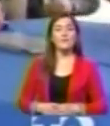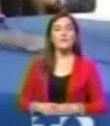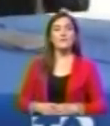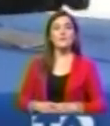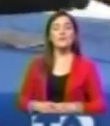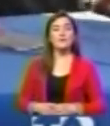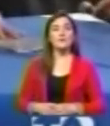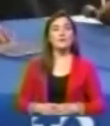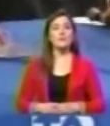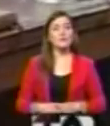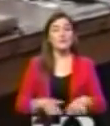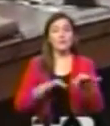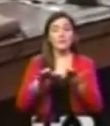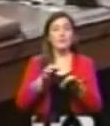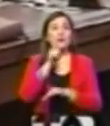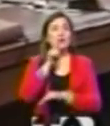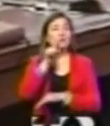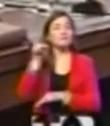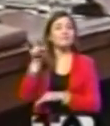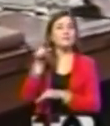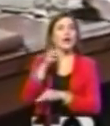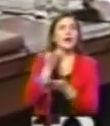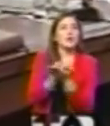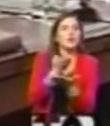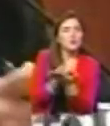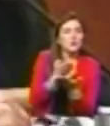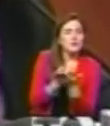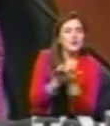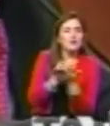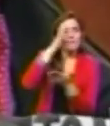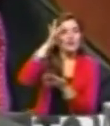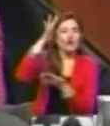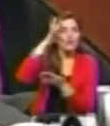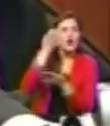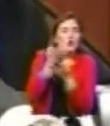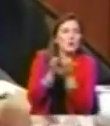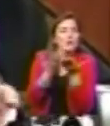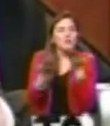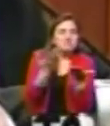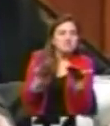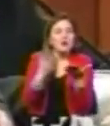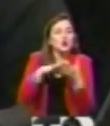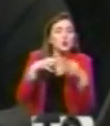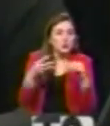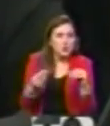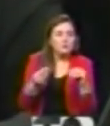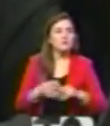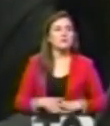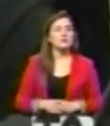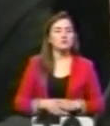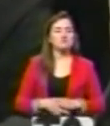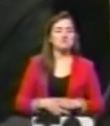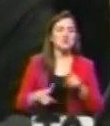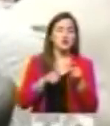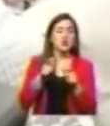Primero quisieron dejar claro quiénes son. Son economistas de la línea heterodoxa, es decir, una economía alternativa no liberal.